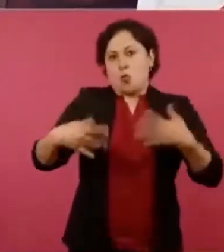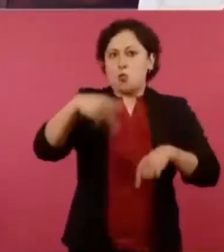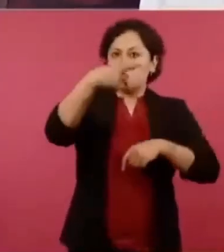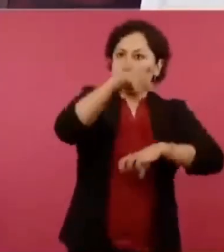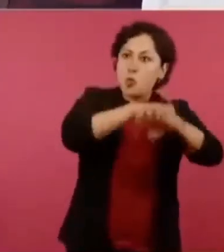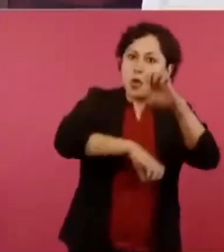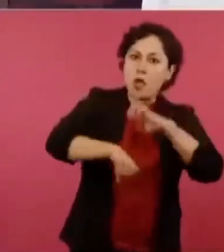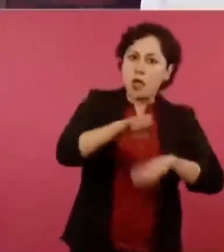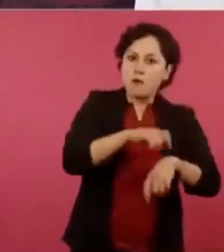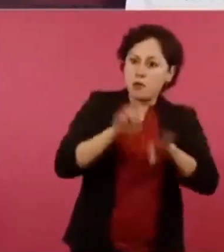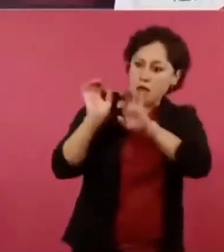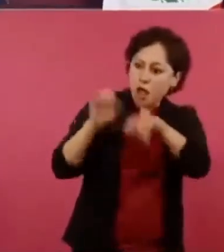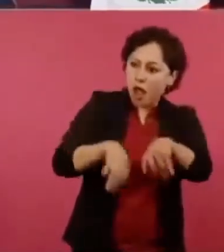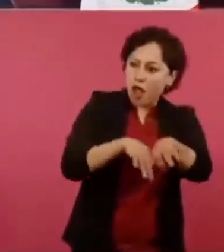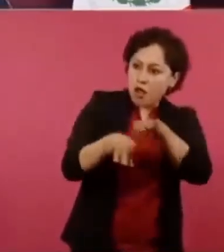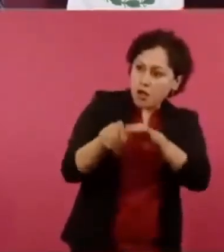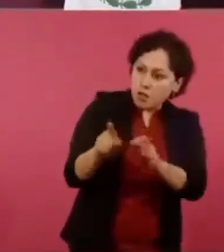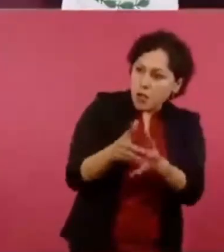No,